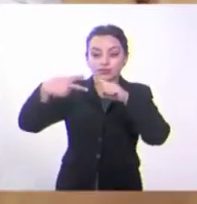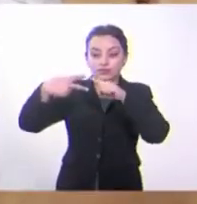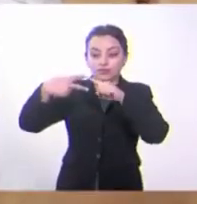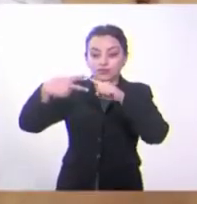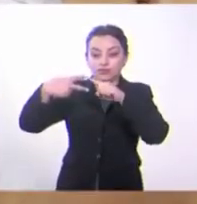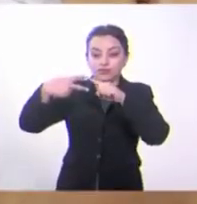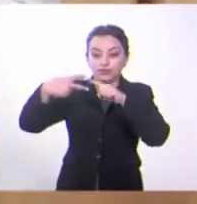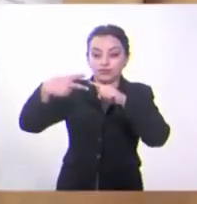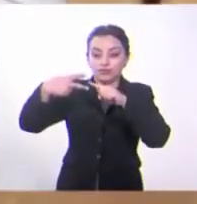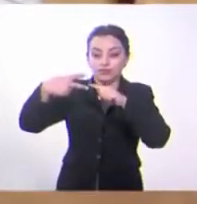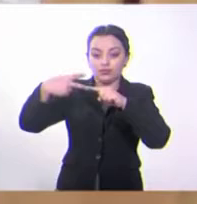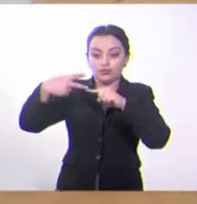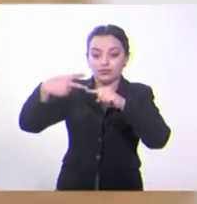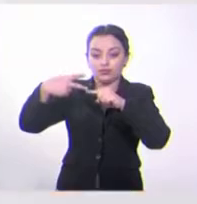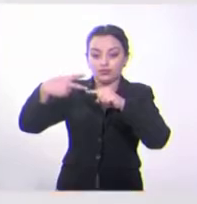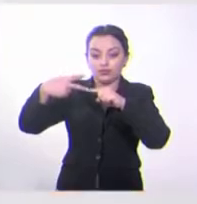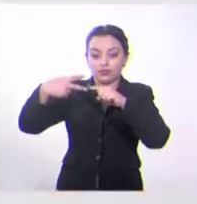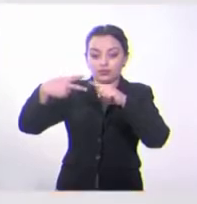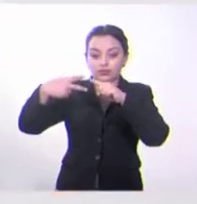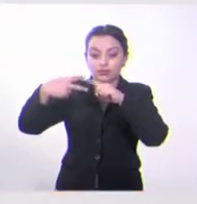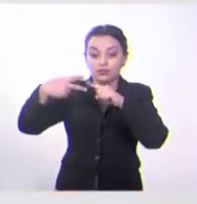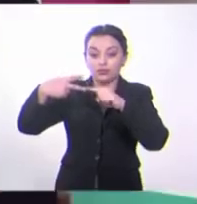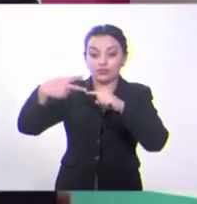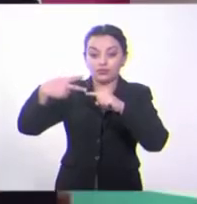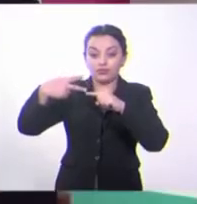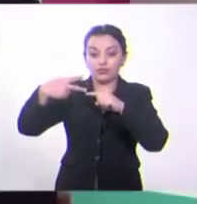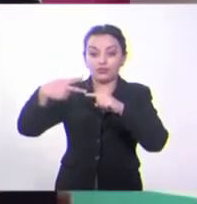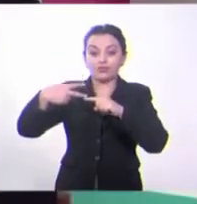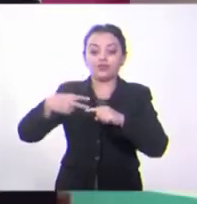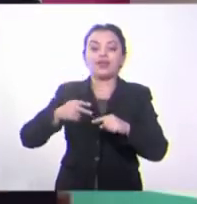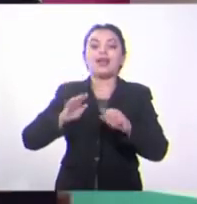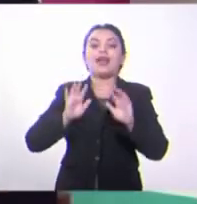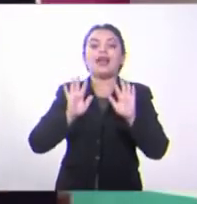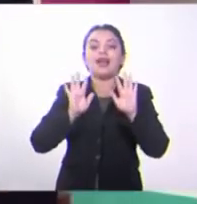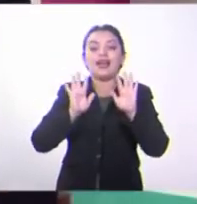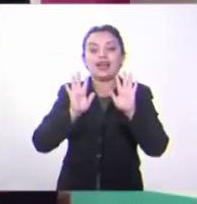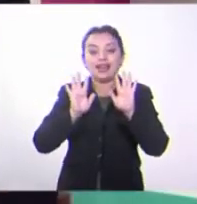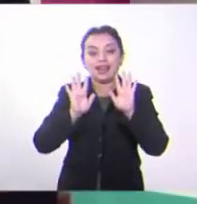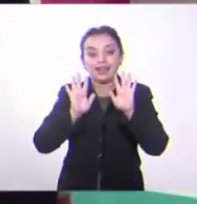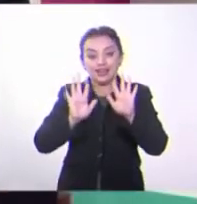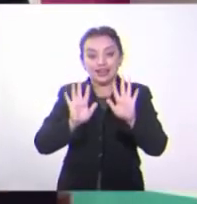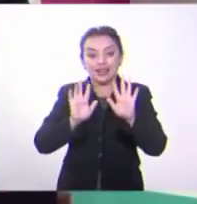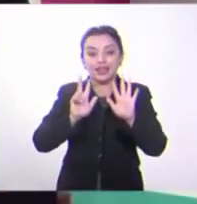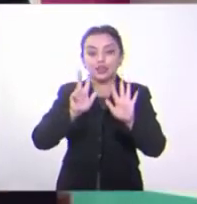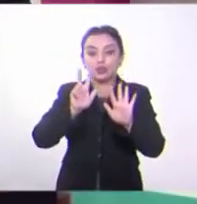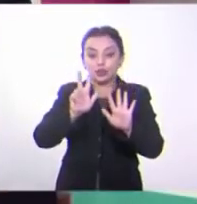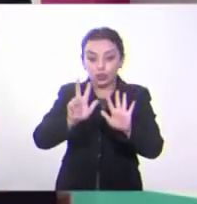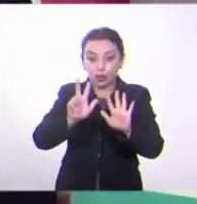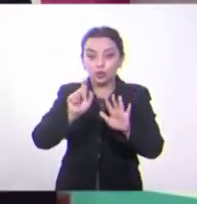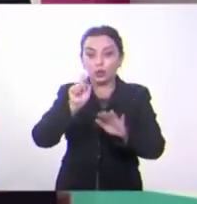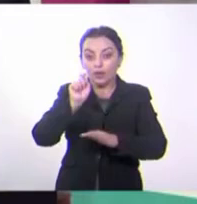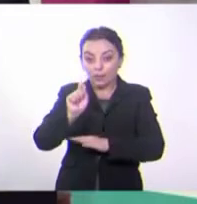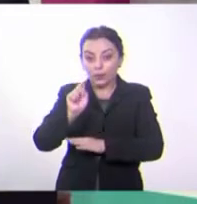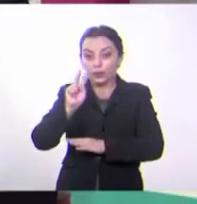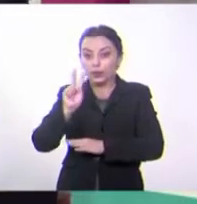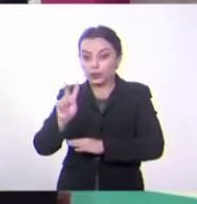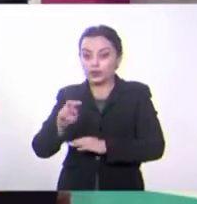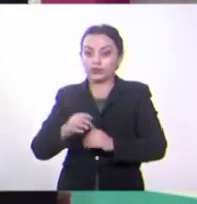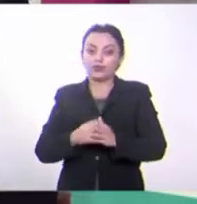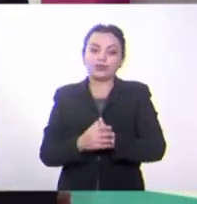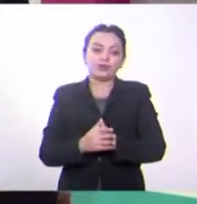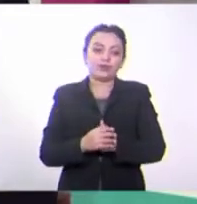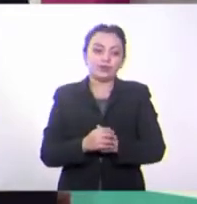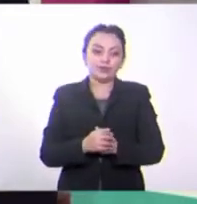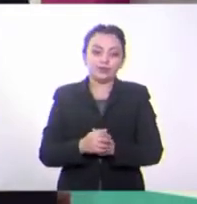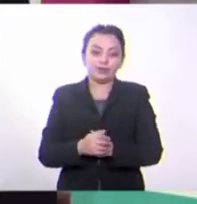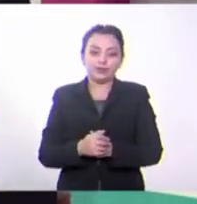Sí, en efecto, 18.2. Sí, mi turno. 18.2. El correspondiente del ángulo C,